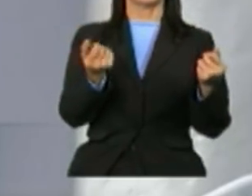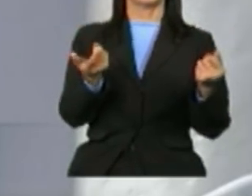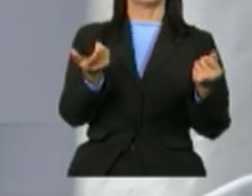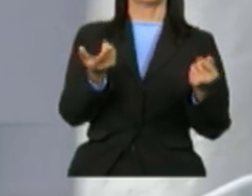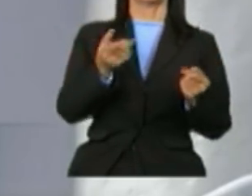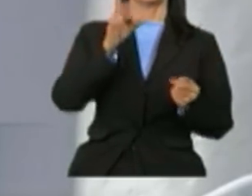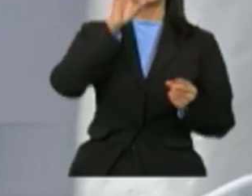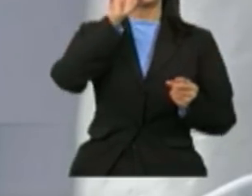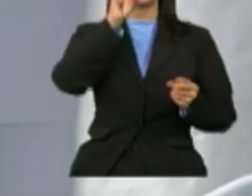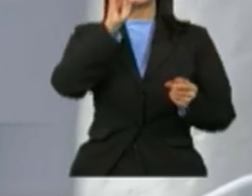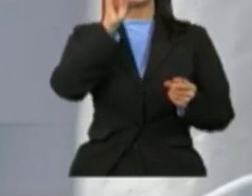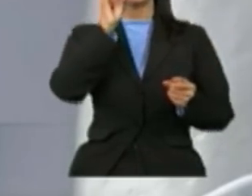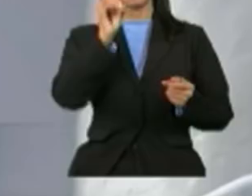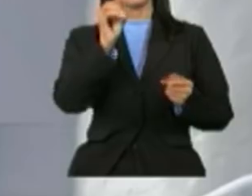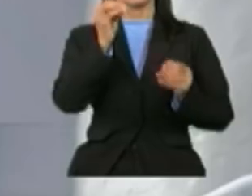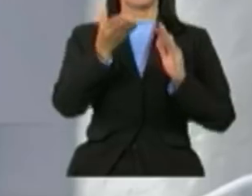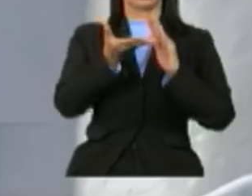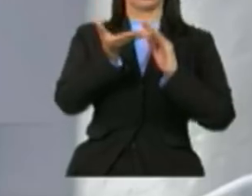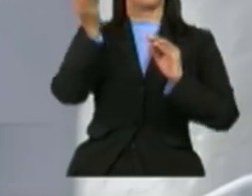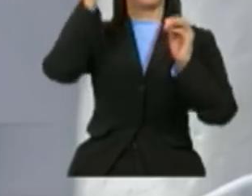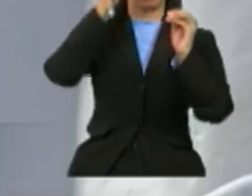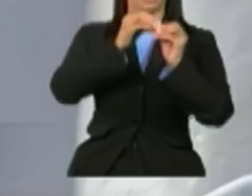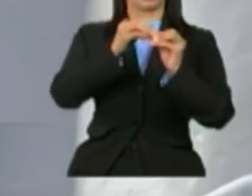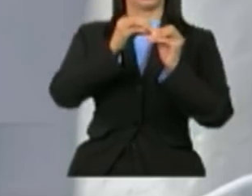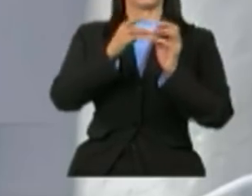mayor a los 60 años.